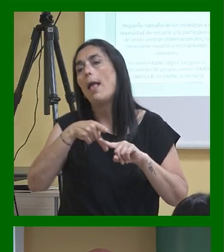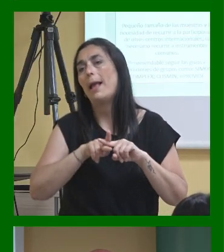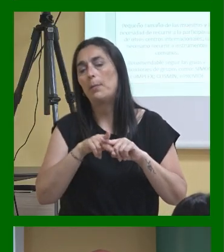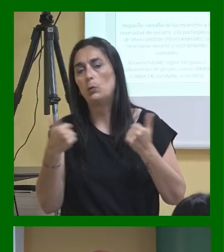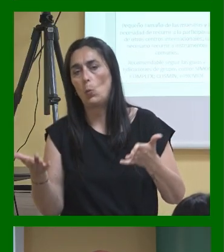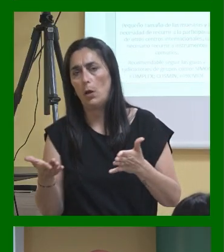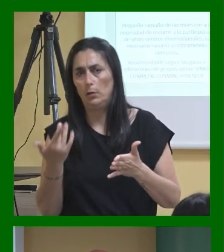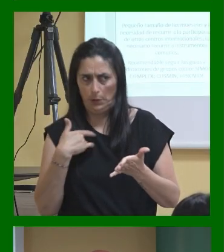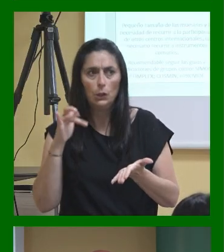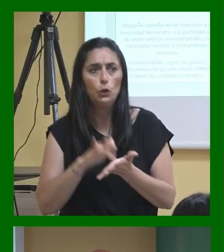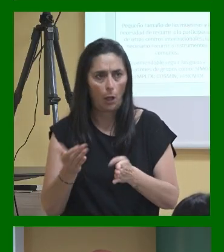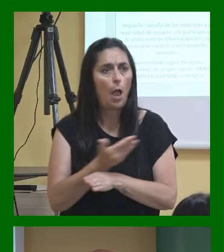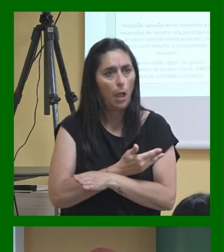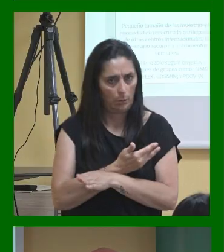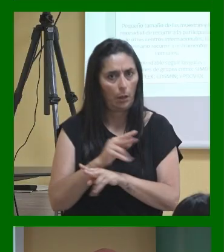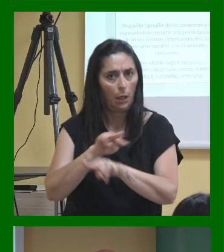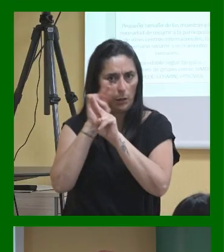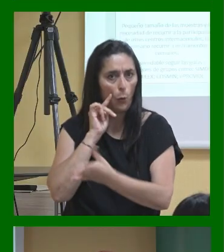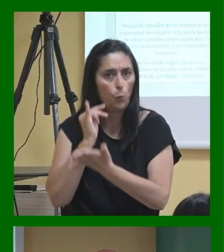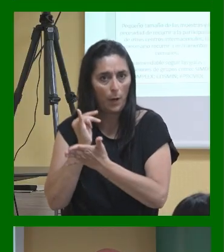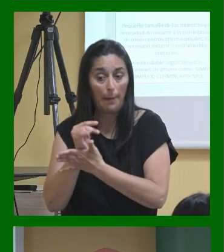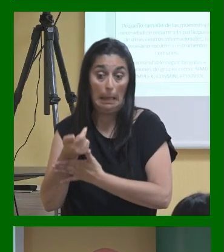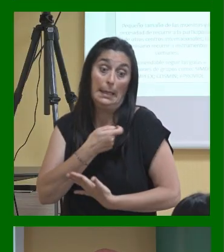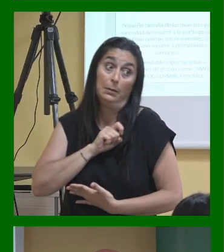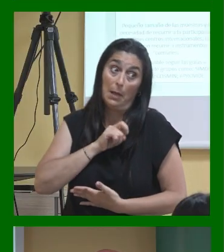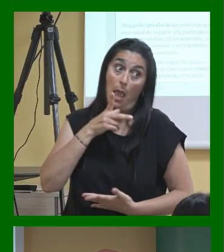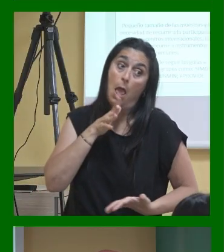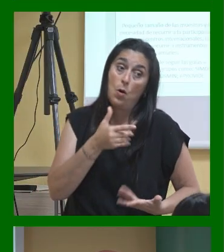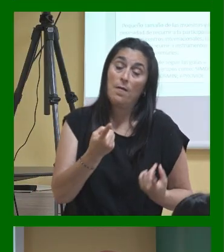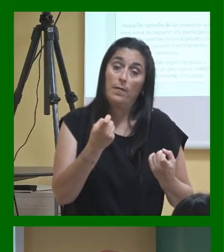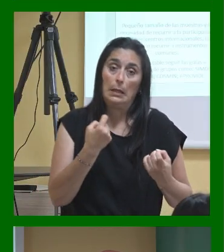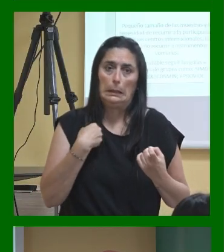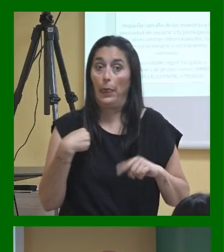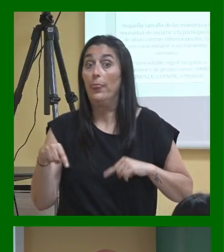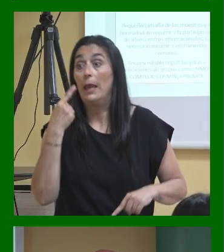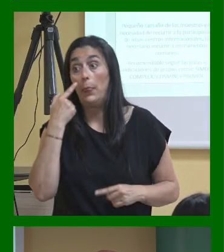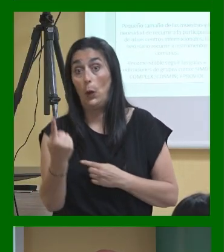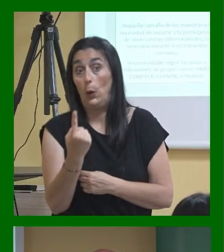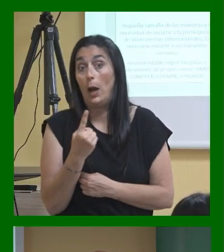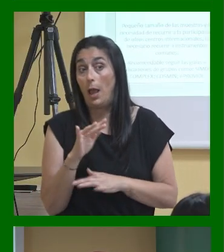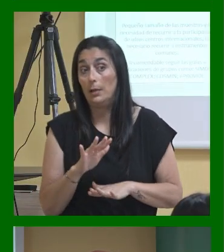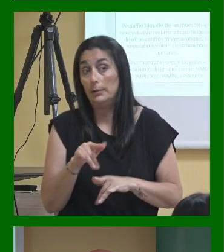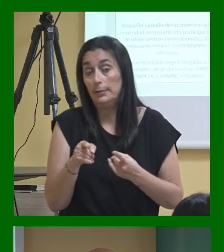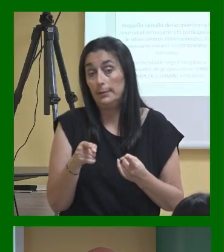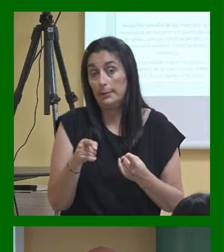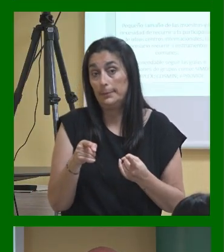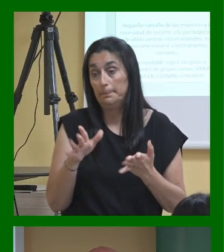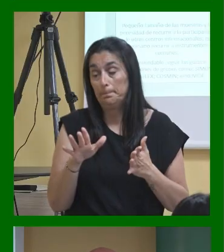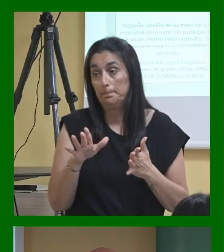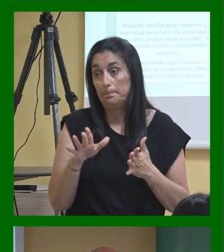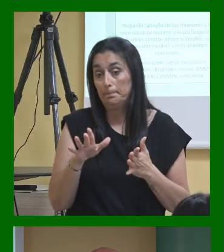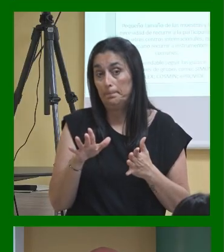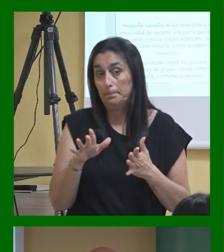Esto ya se ha hecho, que sepáis, a nivel internacional. Nos falta en España, a ver si ahora que tenemos aquí al director, y que también